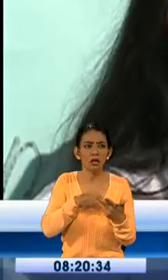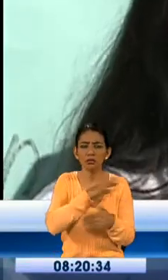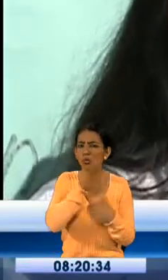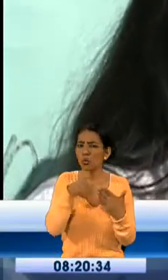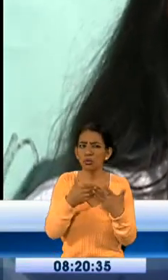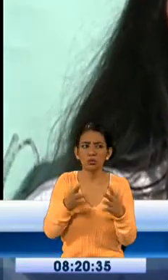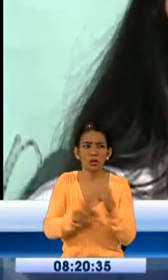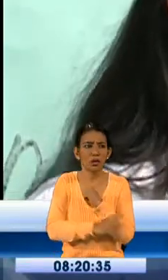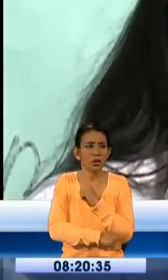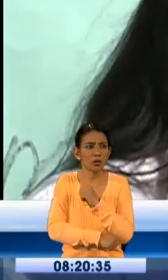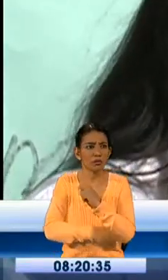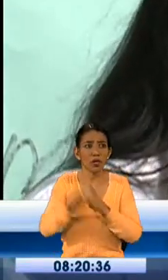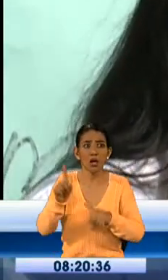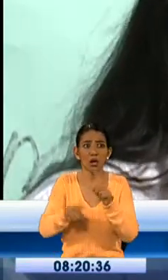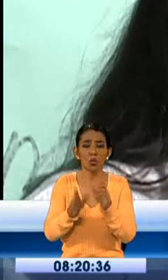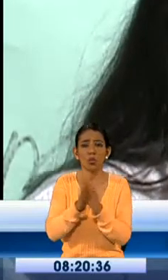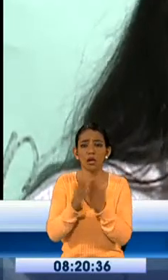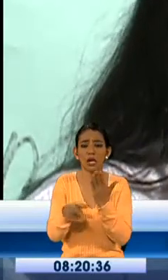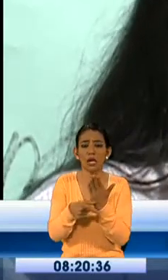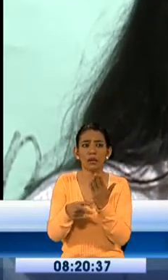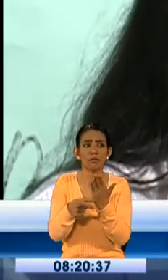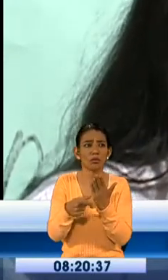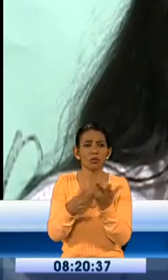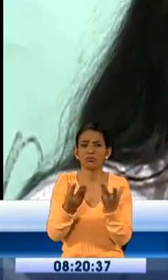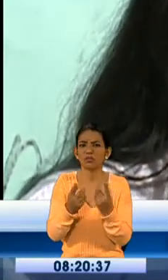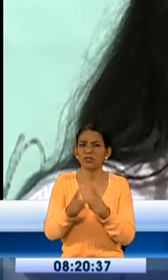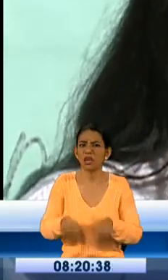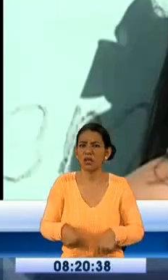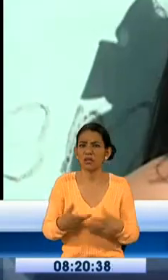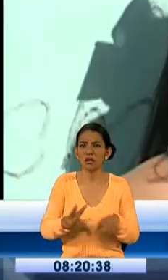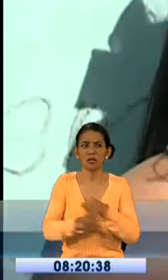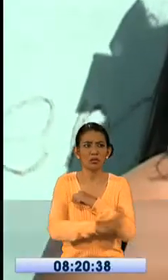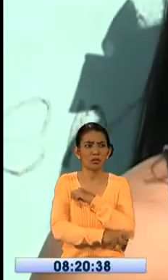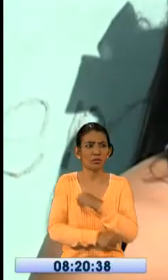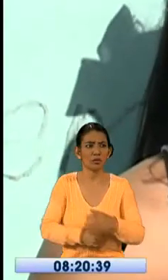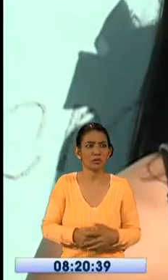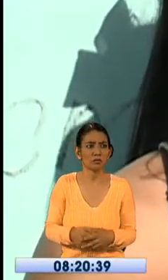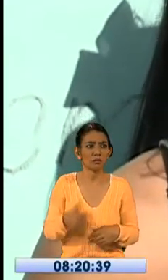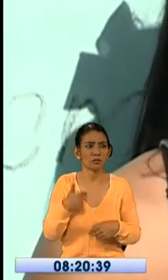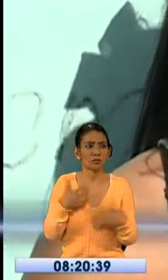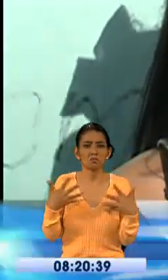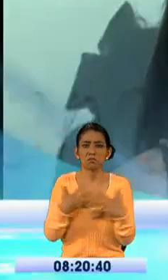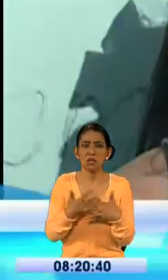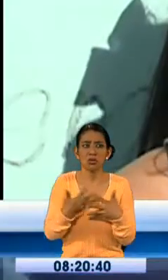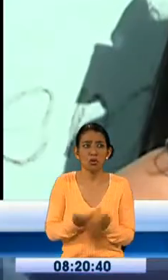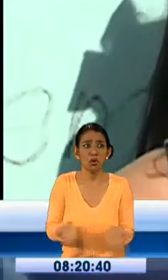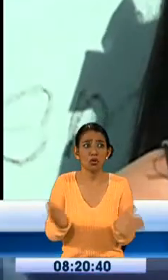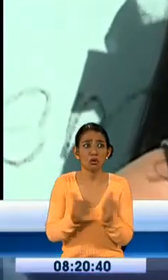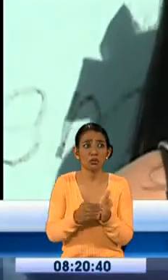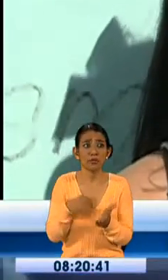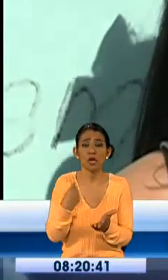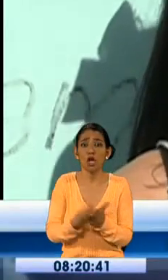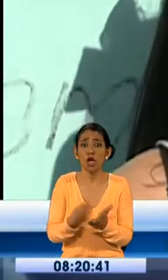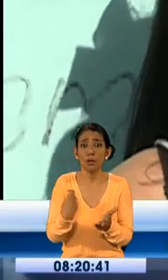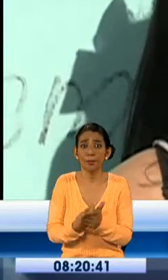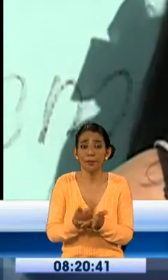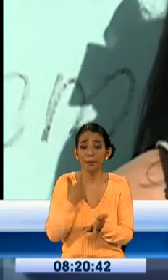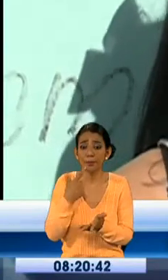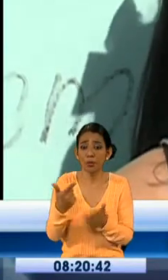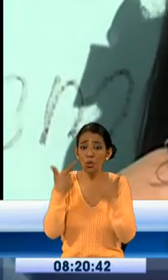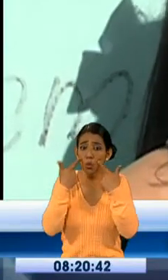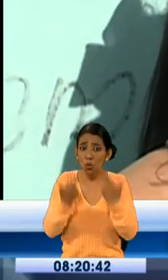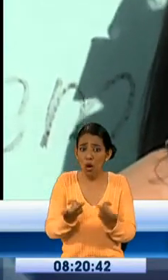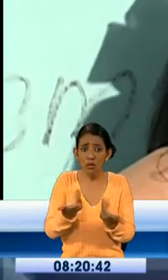amplificadores, algunos libros de la directiva, muchas cosas se robaron acá. Tenemos miedo de volver a comprar los equipos sin un guardia, porque en